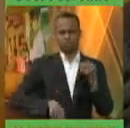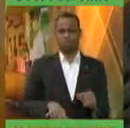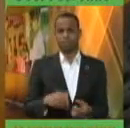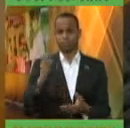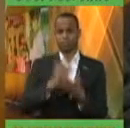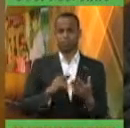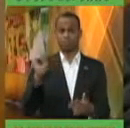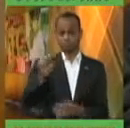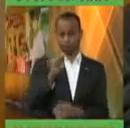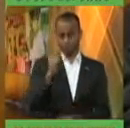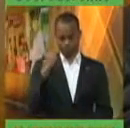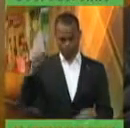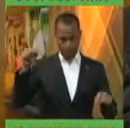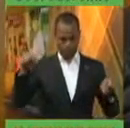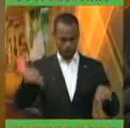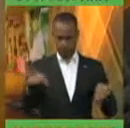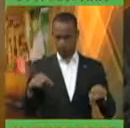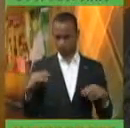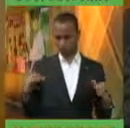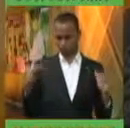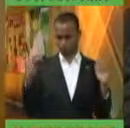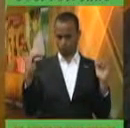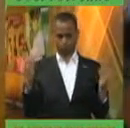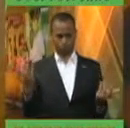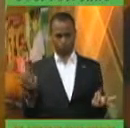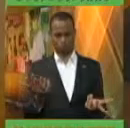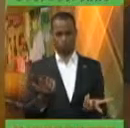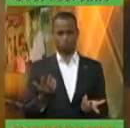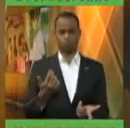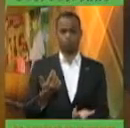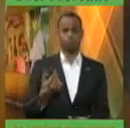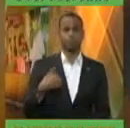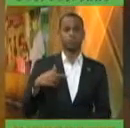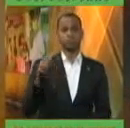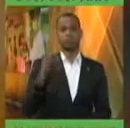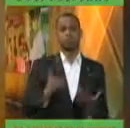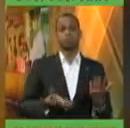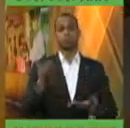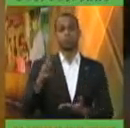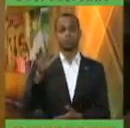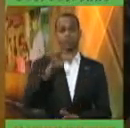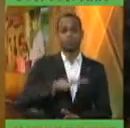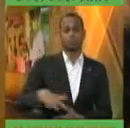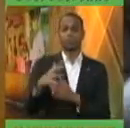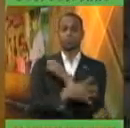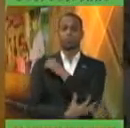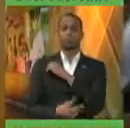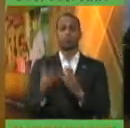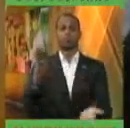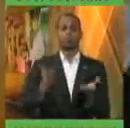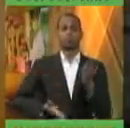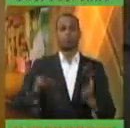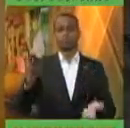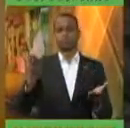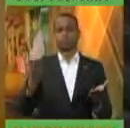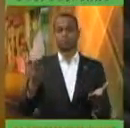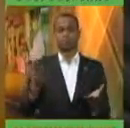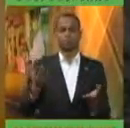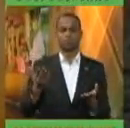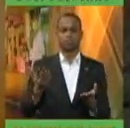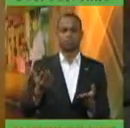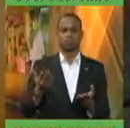usted dice ahora sí porque bueno yo entiendo que en los sitios de gente pobre por ahí puerta ok